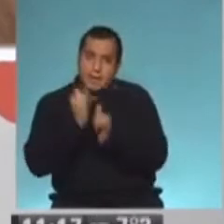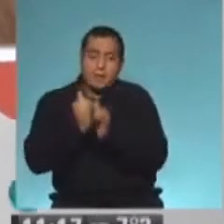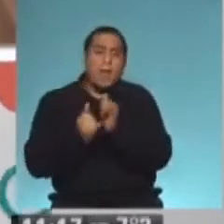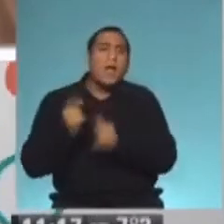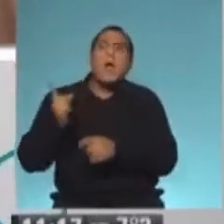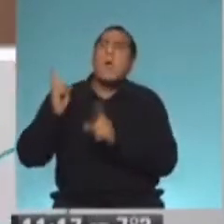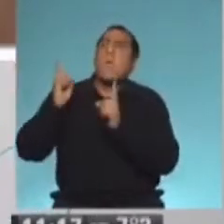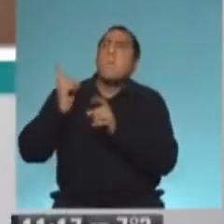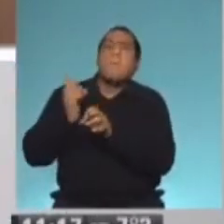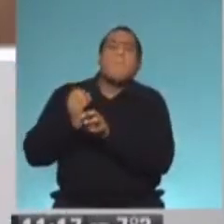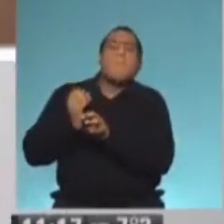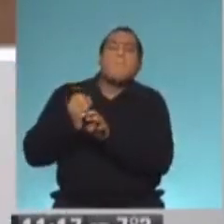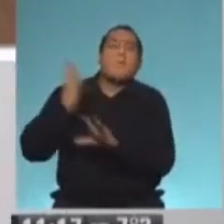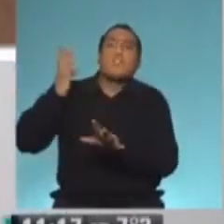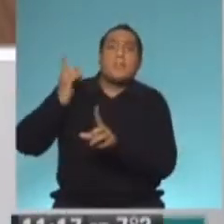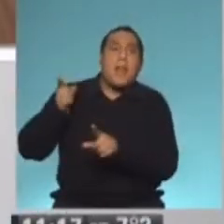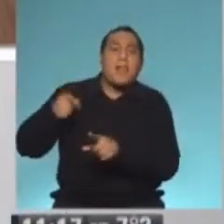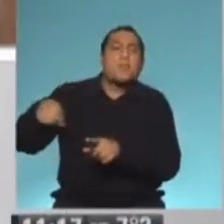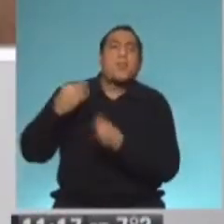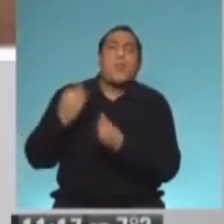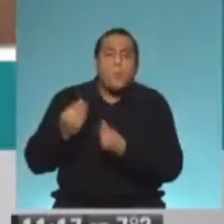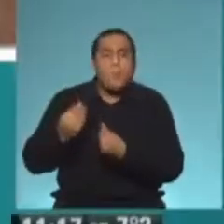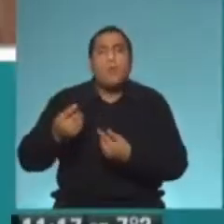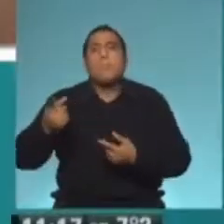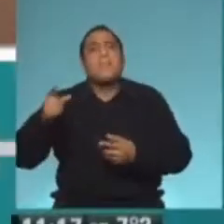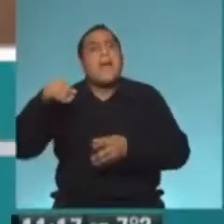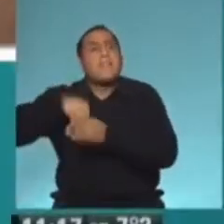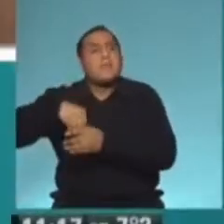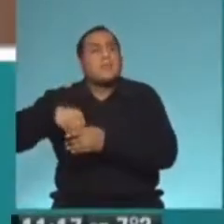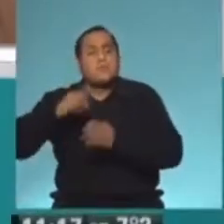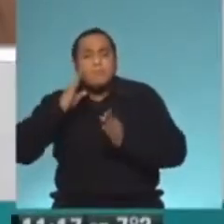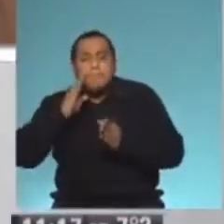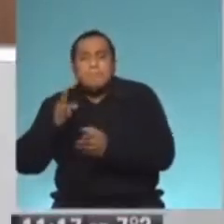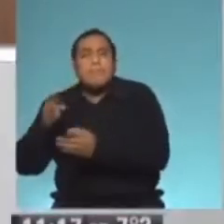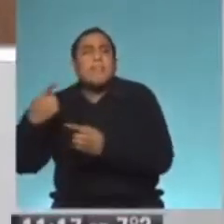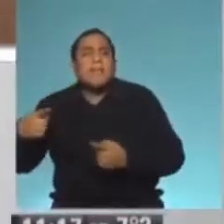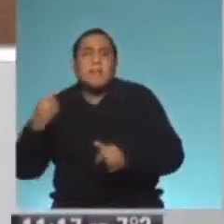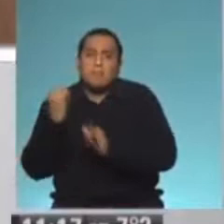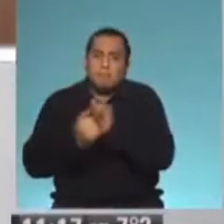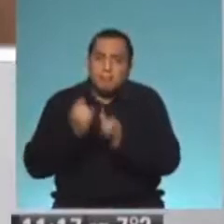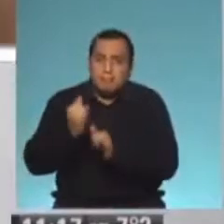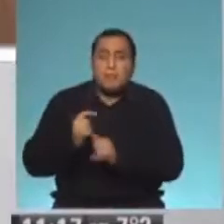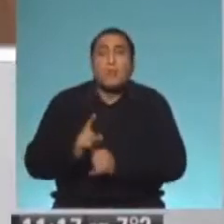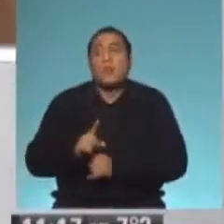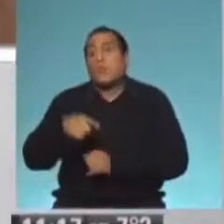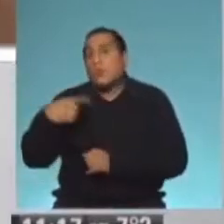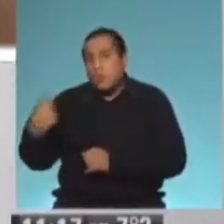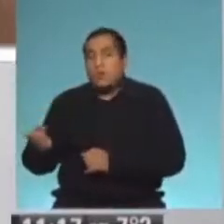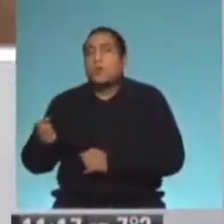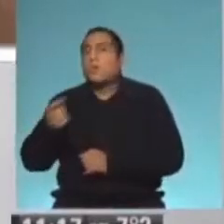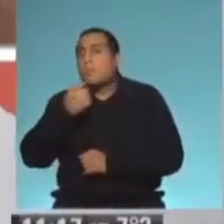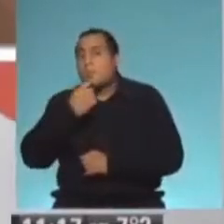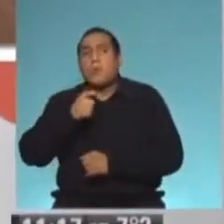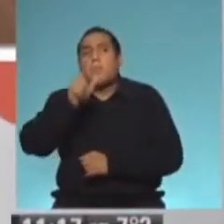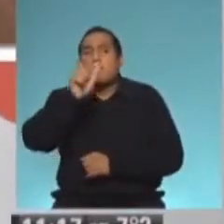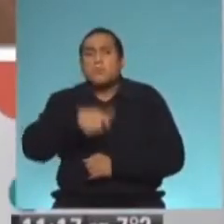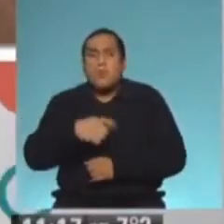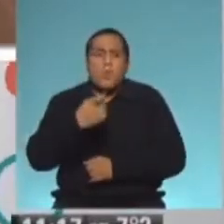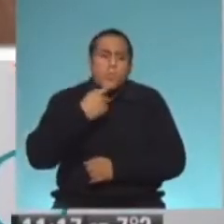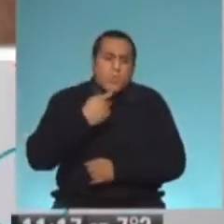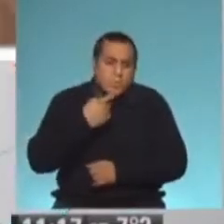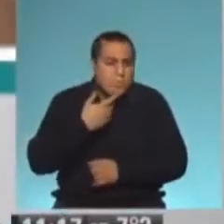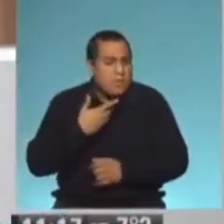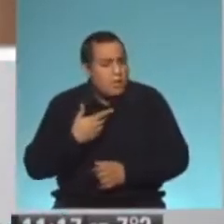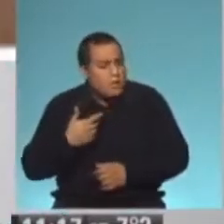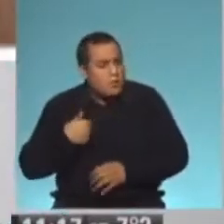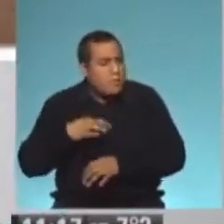técnica médica, y la oficina del paciente, que bueno, lo que pretende es esto, ¿no? Dirimir las cuestiones que al paciente le vayan surgiendo en su tránsito